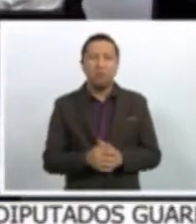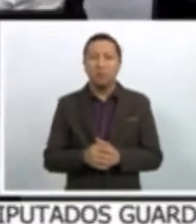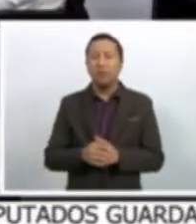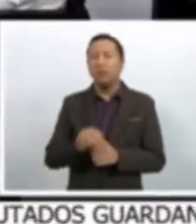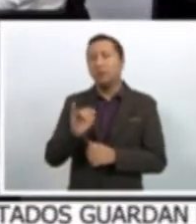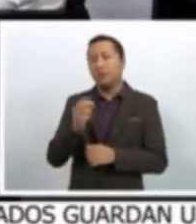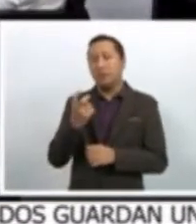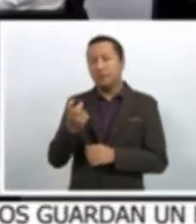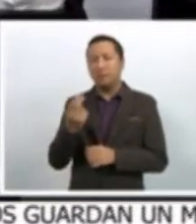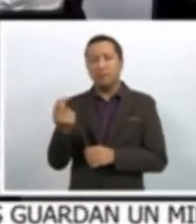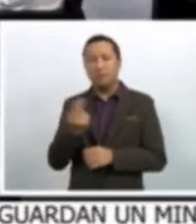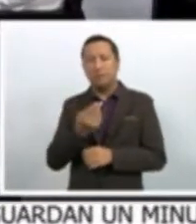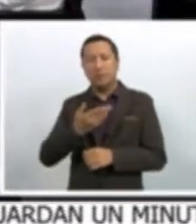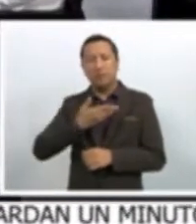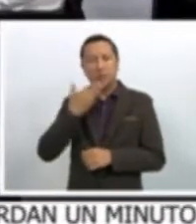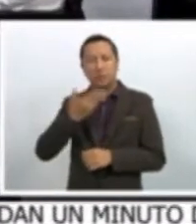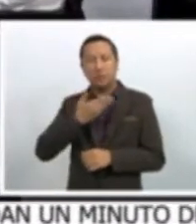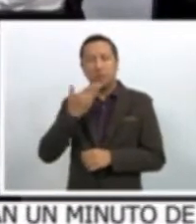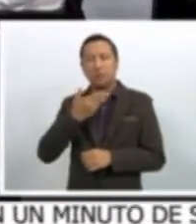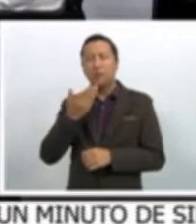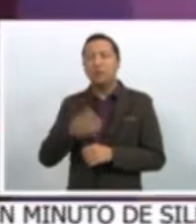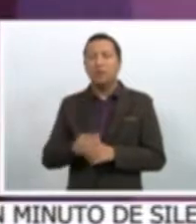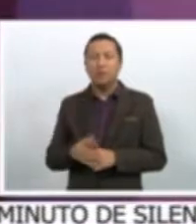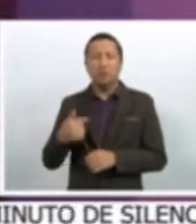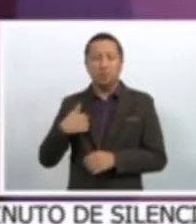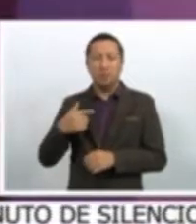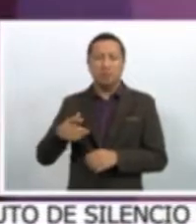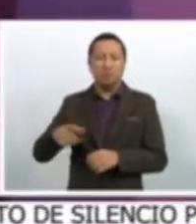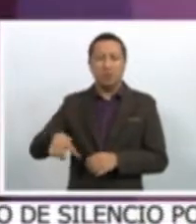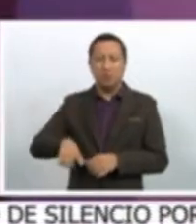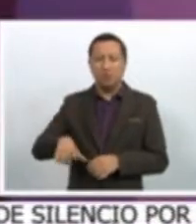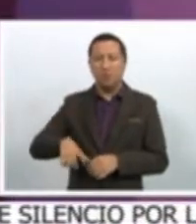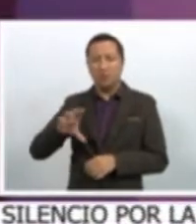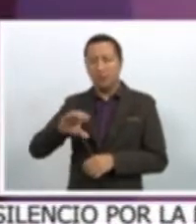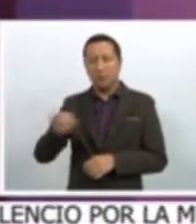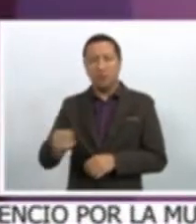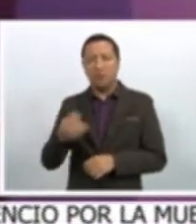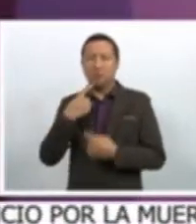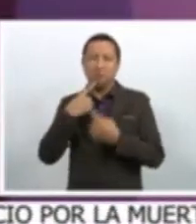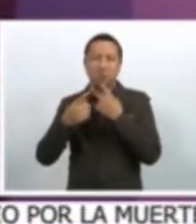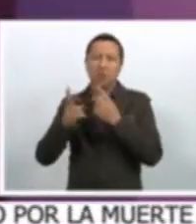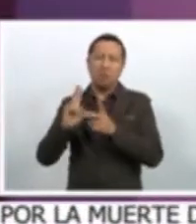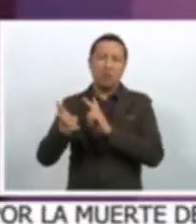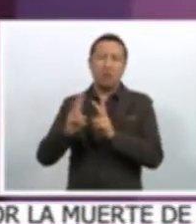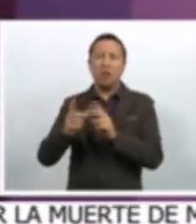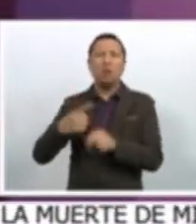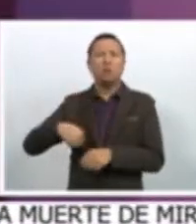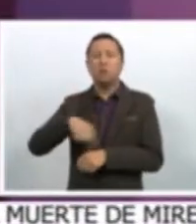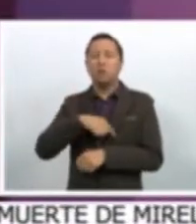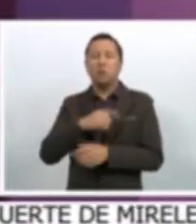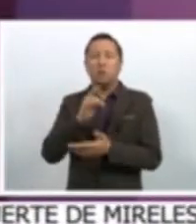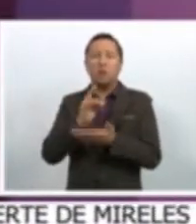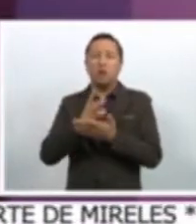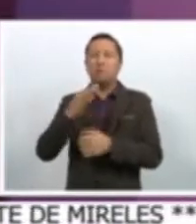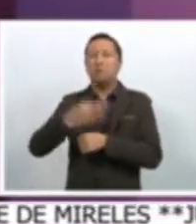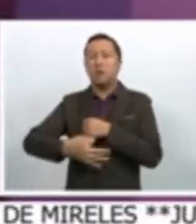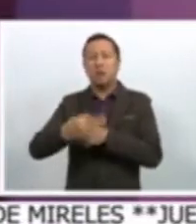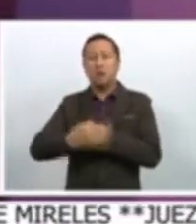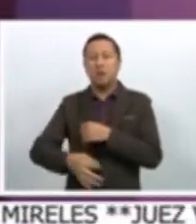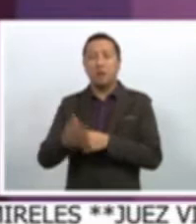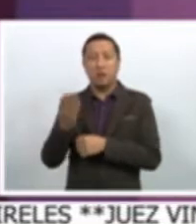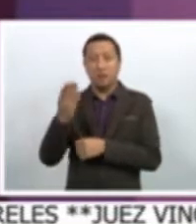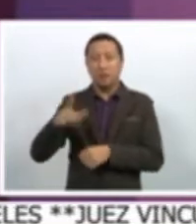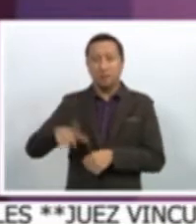parte de nuestros hábitos, ¿no? Se lo comentaba al señor gobernador, porque empezamos como un proyecto emergente con el semáforo epidemiológico y dijo, no, hay